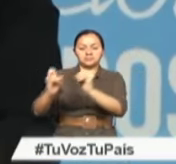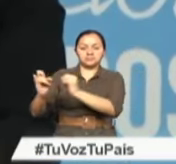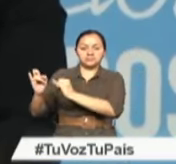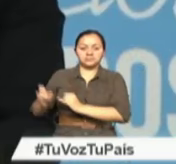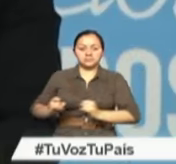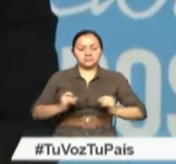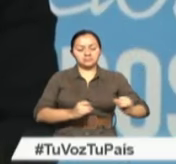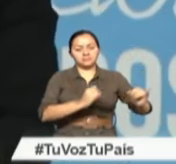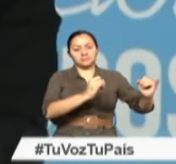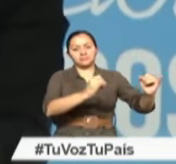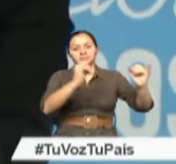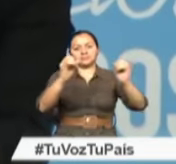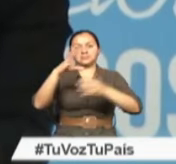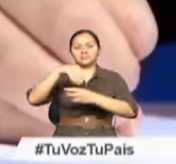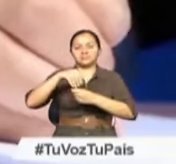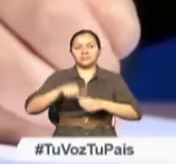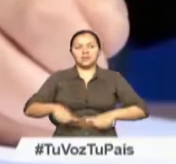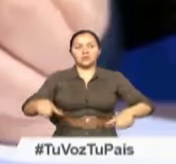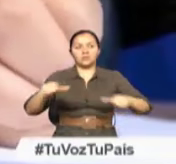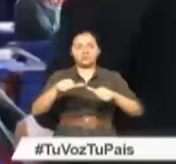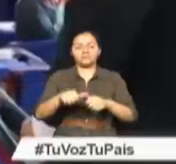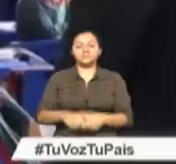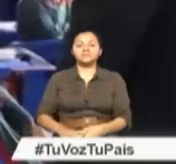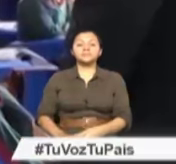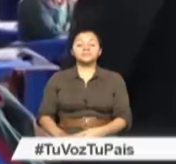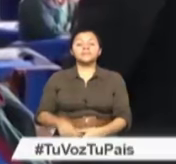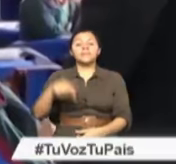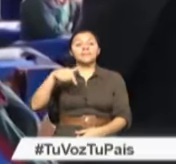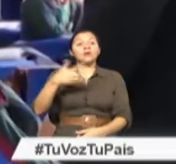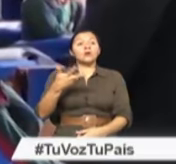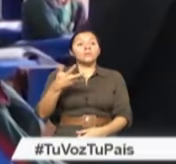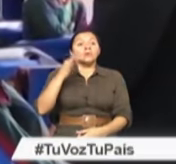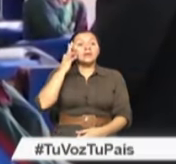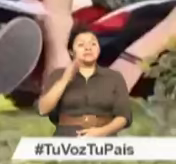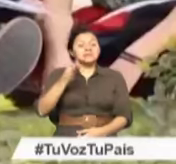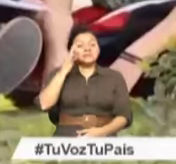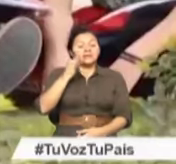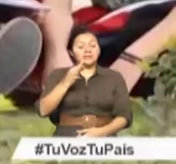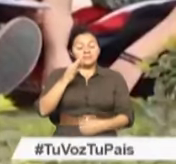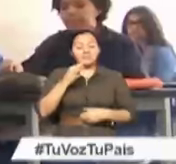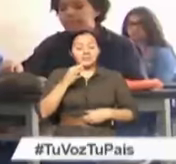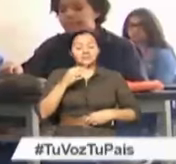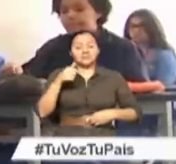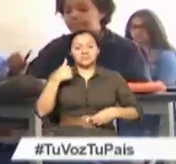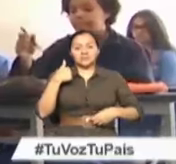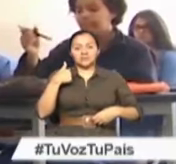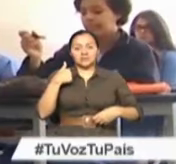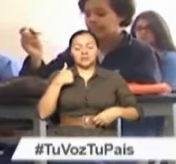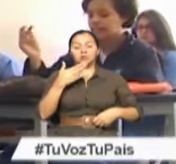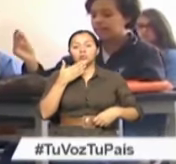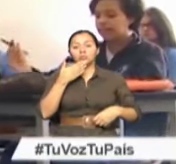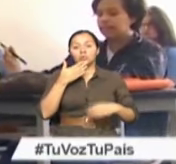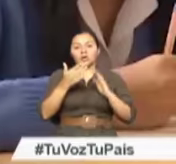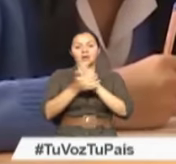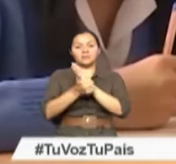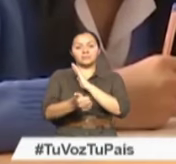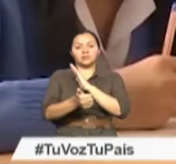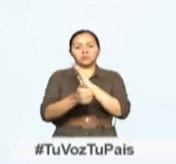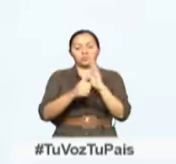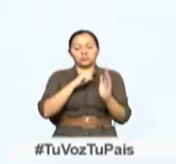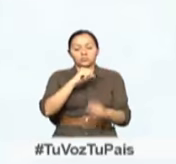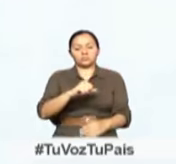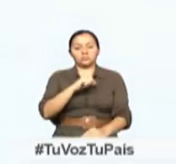estén dentro del aula rindiendo la prueba. Para esta ocasión, el examen ser Bachiller incluirá la medición de aptitudes en los